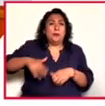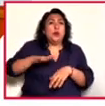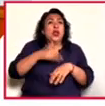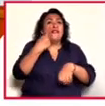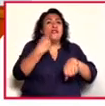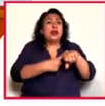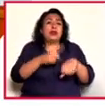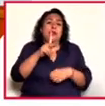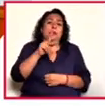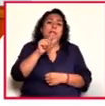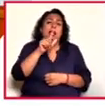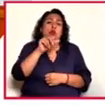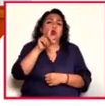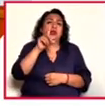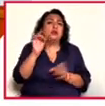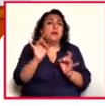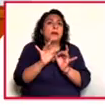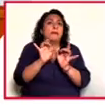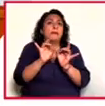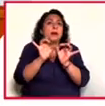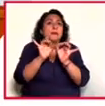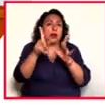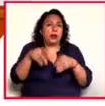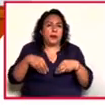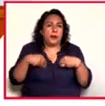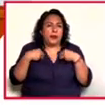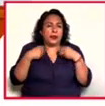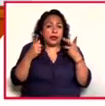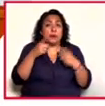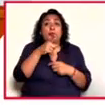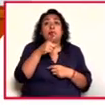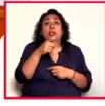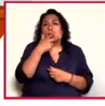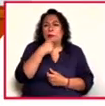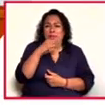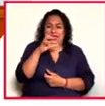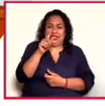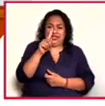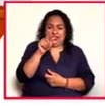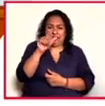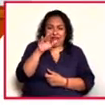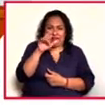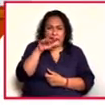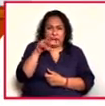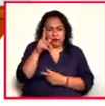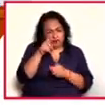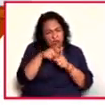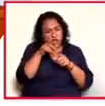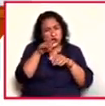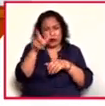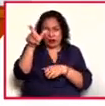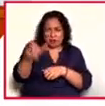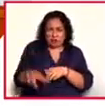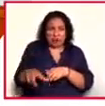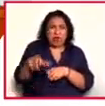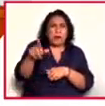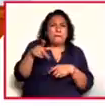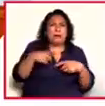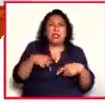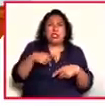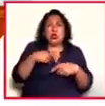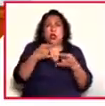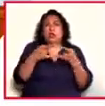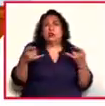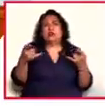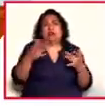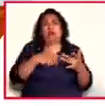sufrido en distintos momentos de su vida, ¿no? Esteban Mira es crítico en torno a la figura del historiador actual, cuya profesión considera